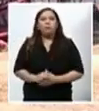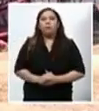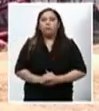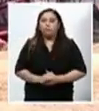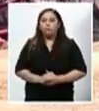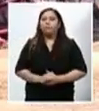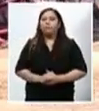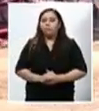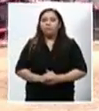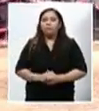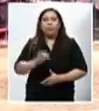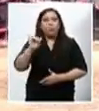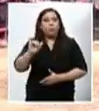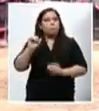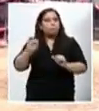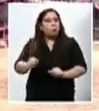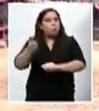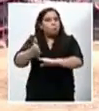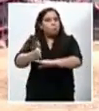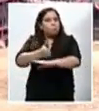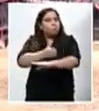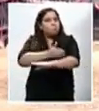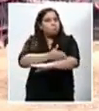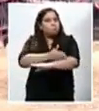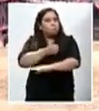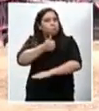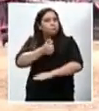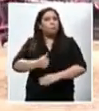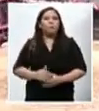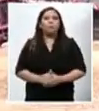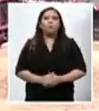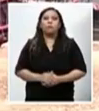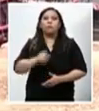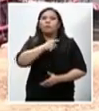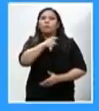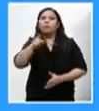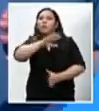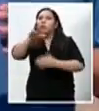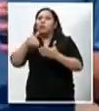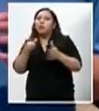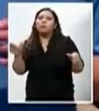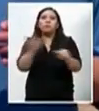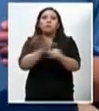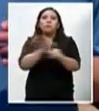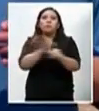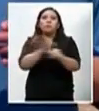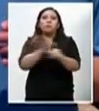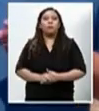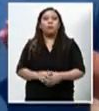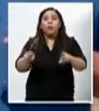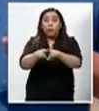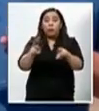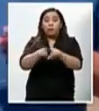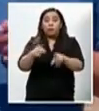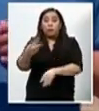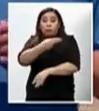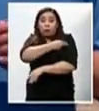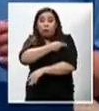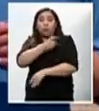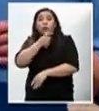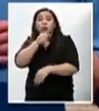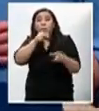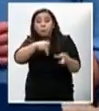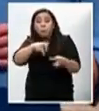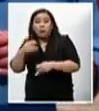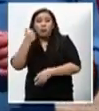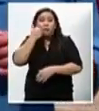es de que eso nos ha permitido avanzar de manera muy importante. Todos ya están cubiertos. Ya vacunamos también a todas las personas que